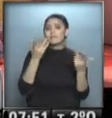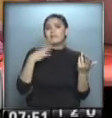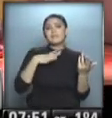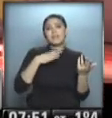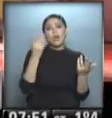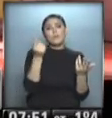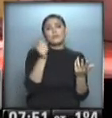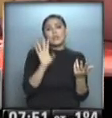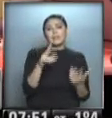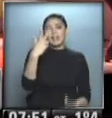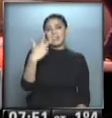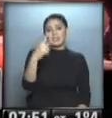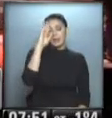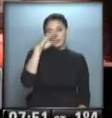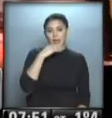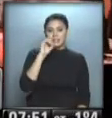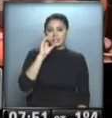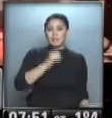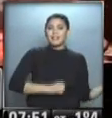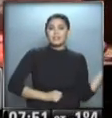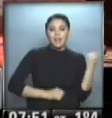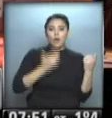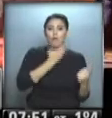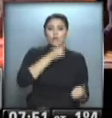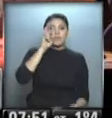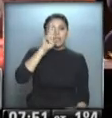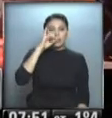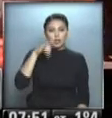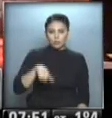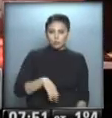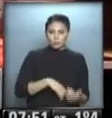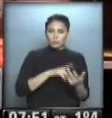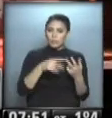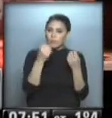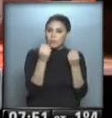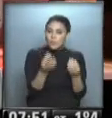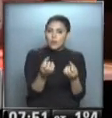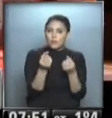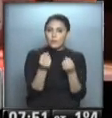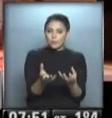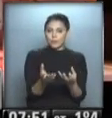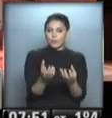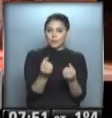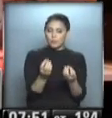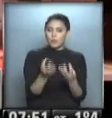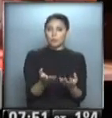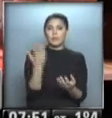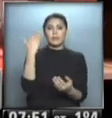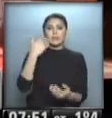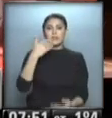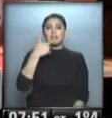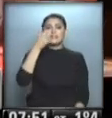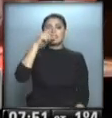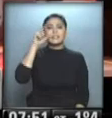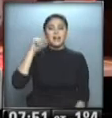cartel, solo 3 meses. Hablamos de Tango Feroz, esa adaptación muy buena de Ariel del Mastro, protagonizada por Federico